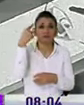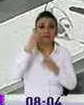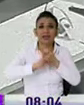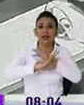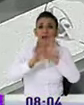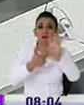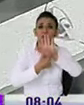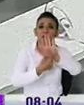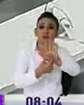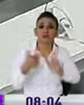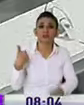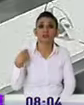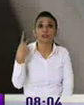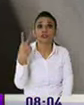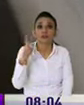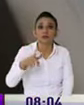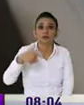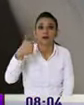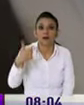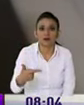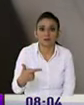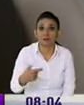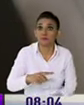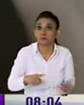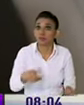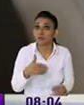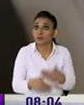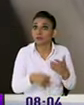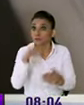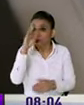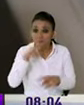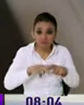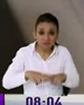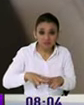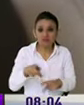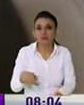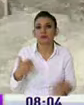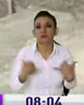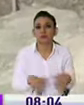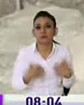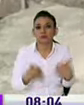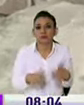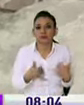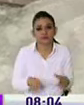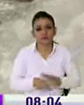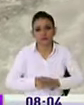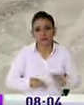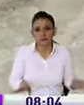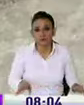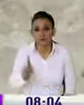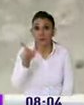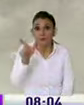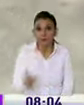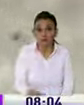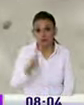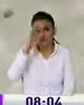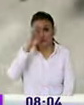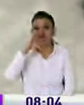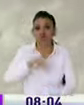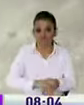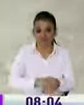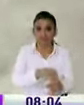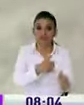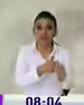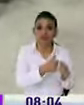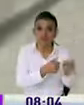con 2 armas de fuego que luego los uniformados determinaron que eran de juguete. Uno de los sospechosos fue detenido a pocos